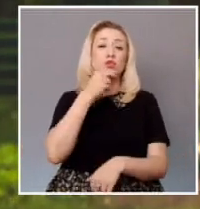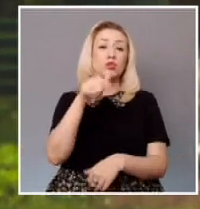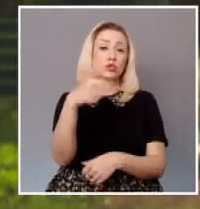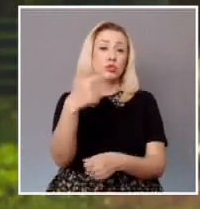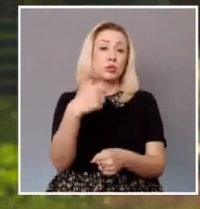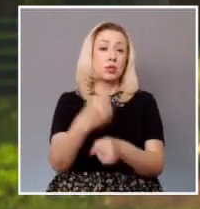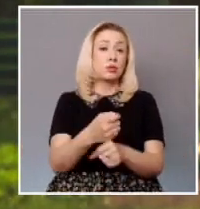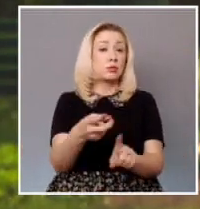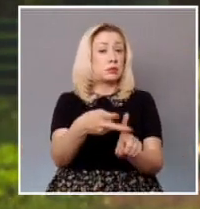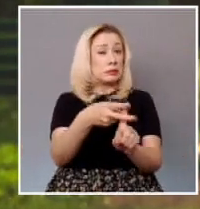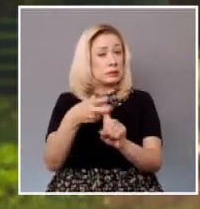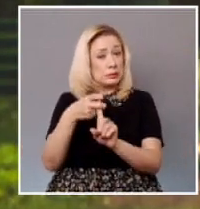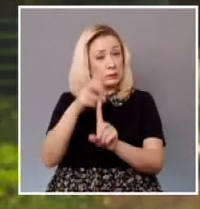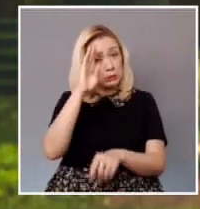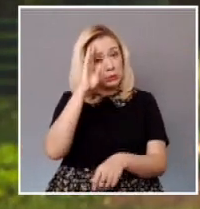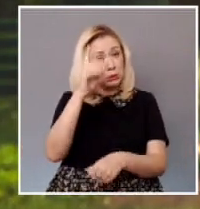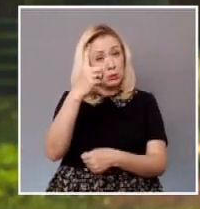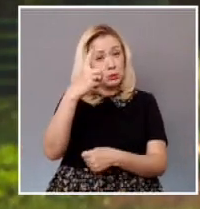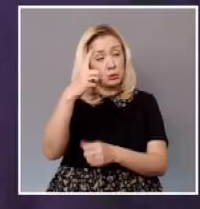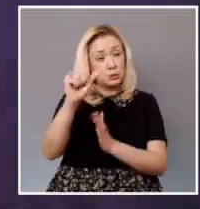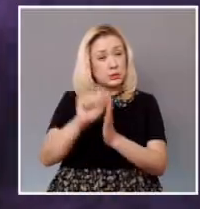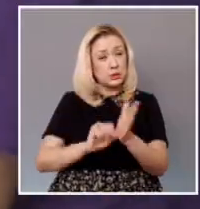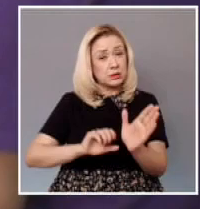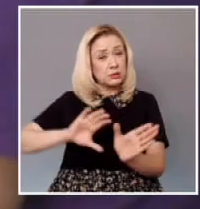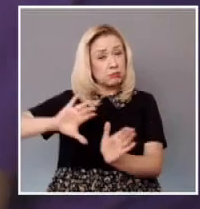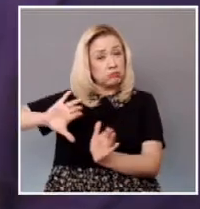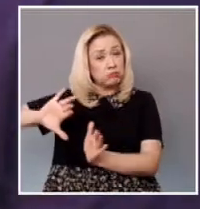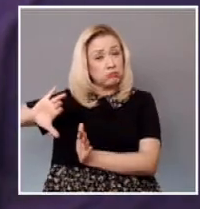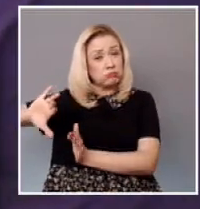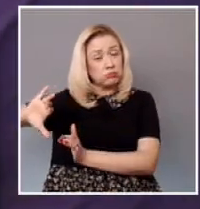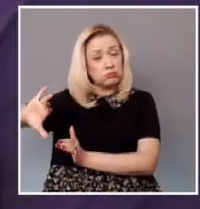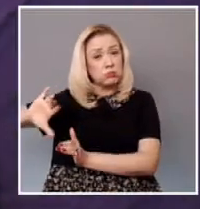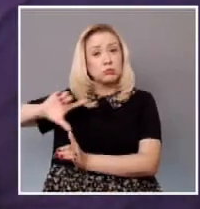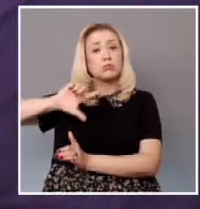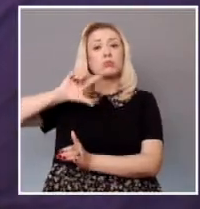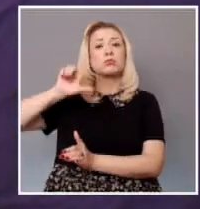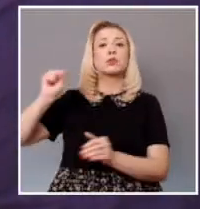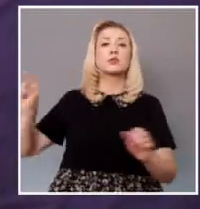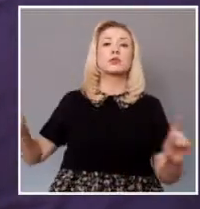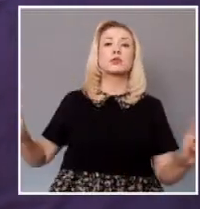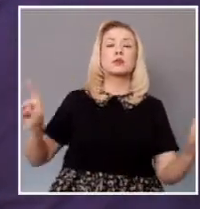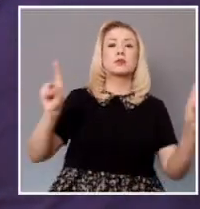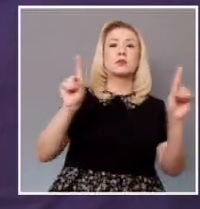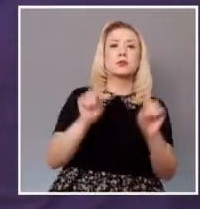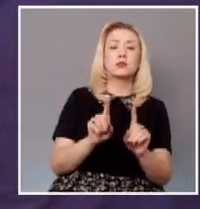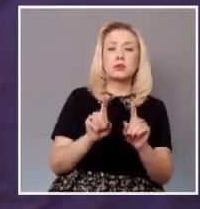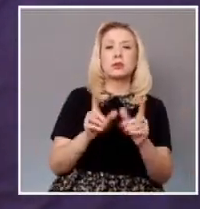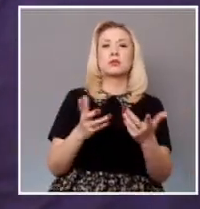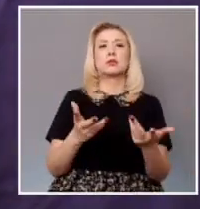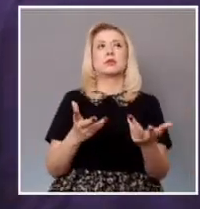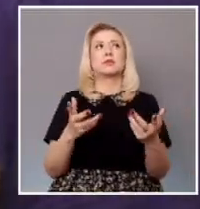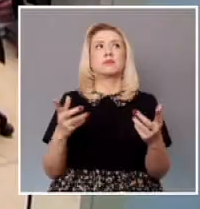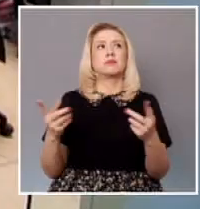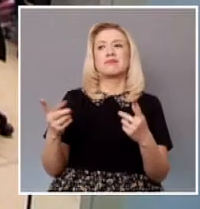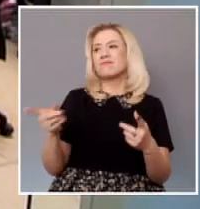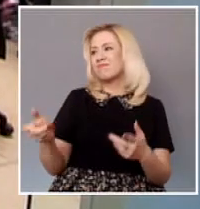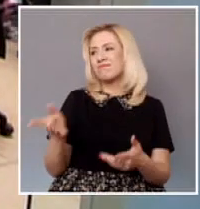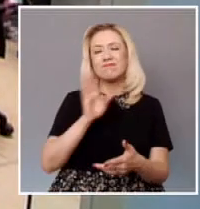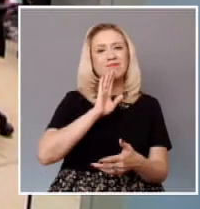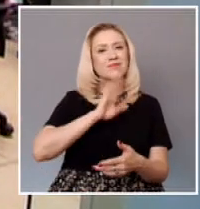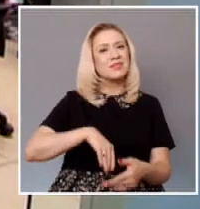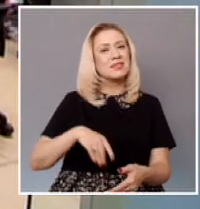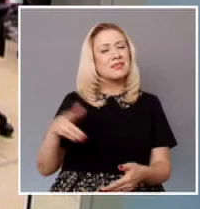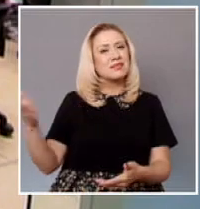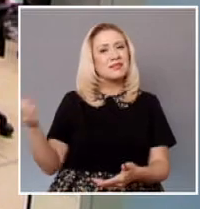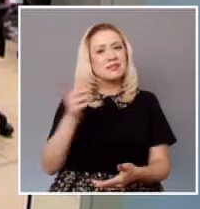mes. Posteriormente fueron detenidos los responsables de delito, pero quedaron libres ante la deficiente actuación de la Fiscalía y